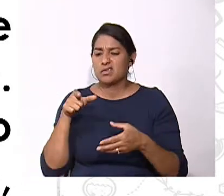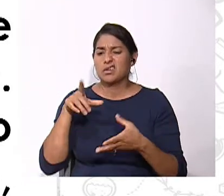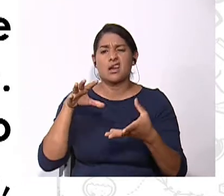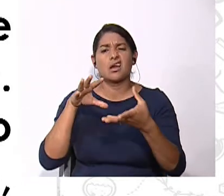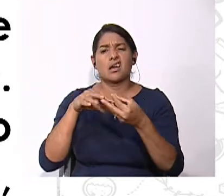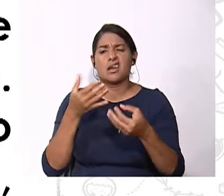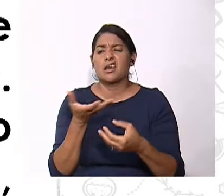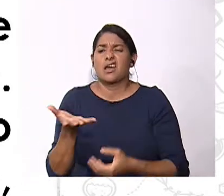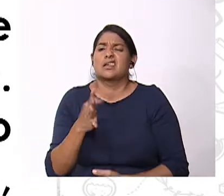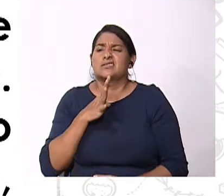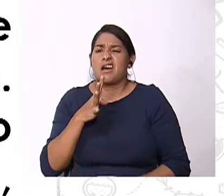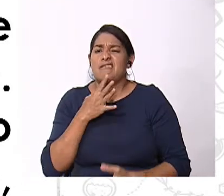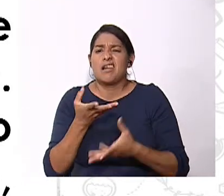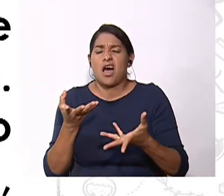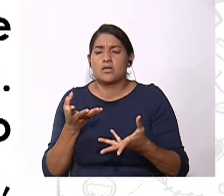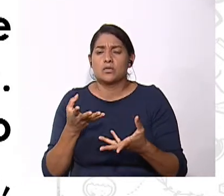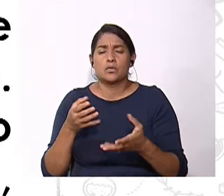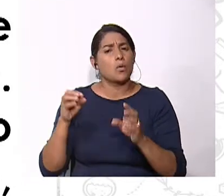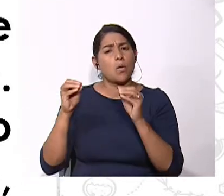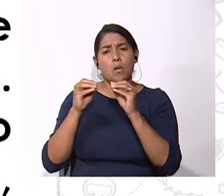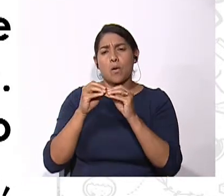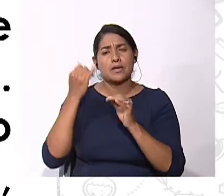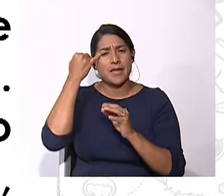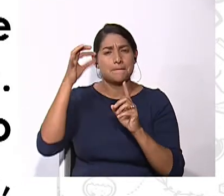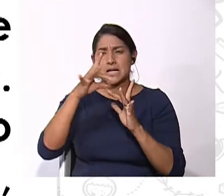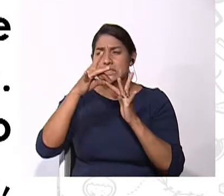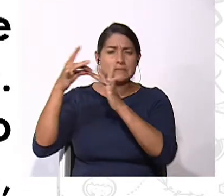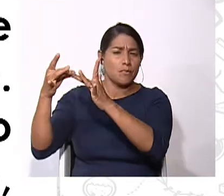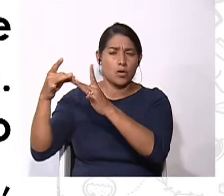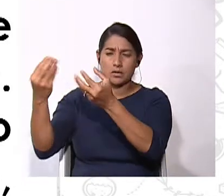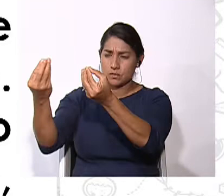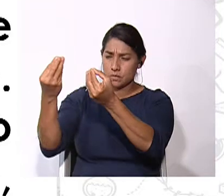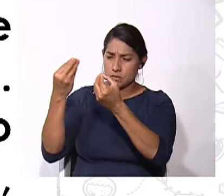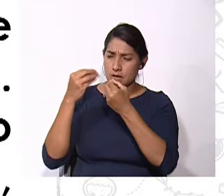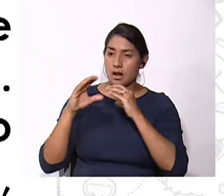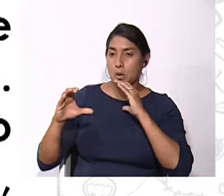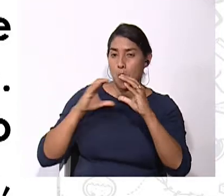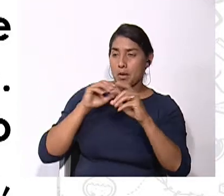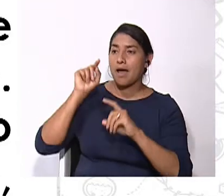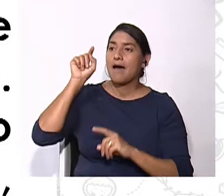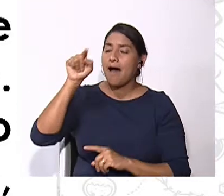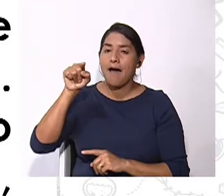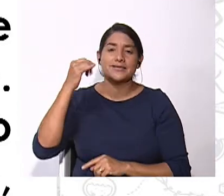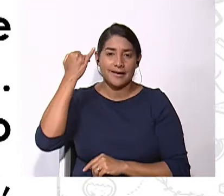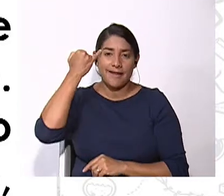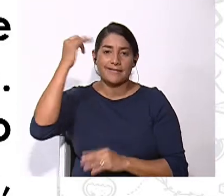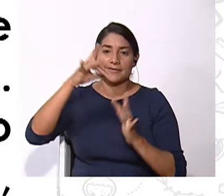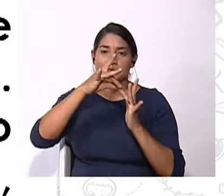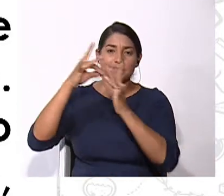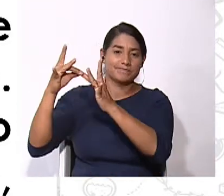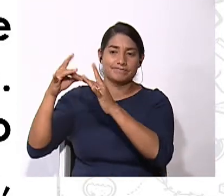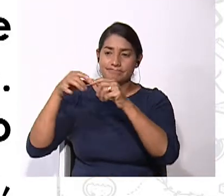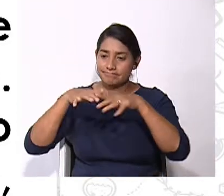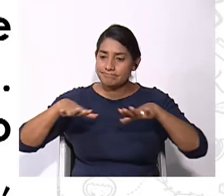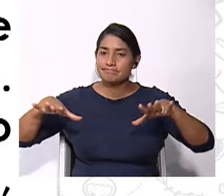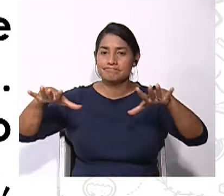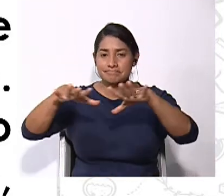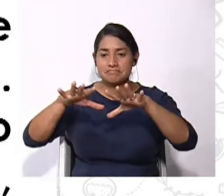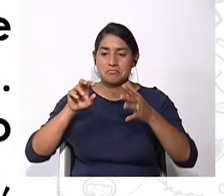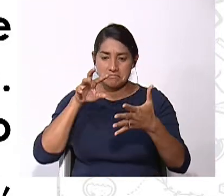contenido del texto, lo que principalmente se nos desea transmitir. Eso es la idea fundamental. Muy